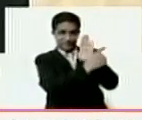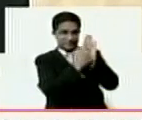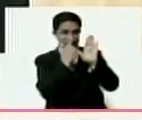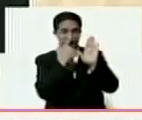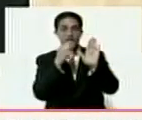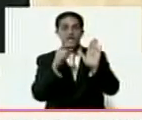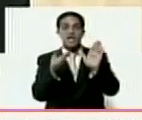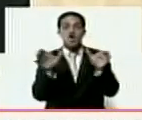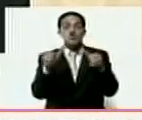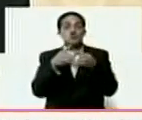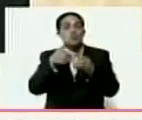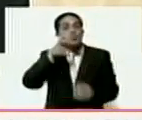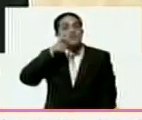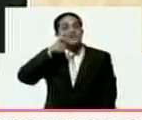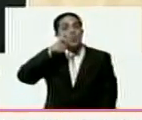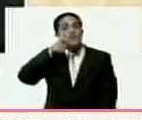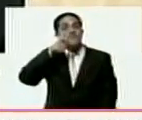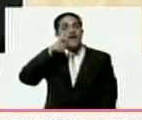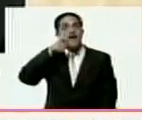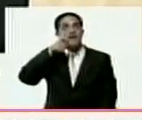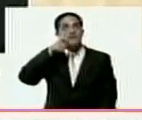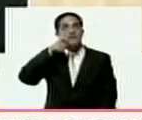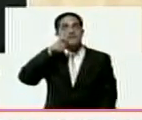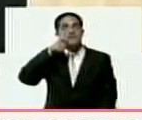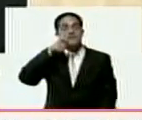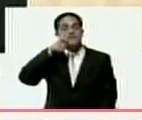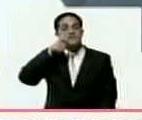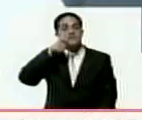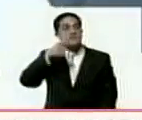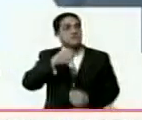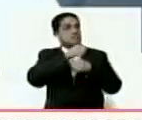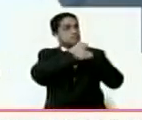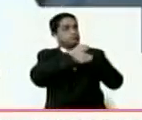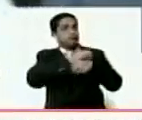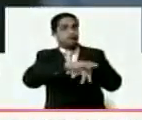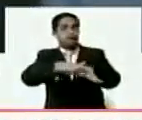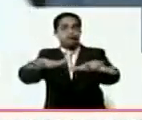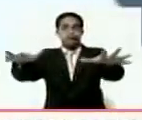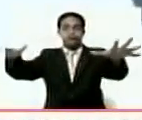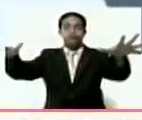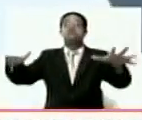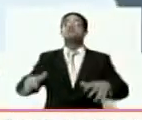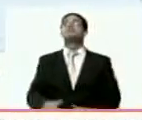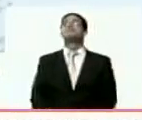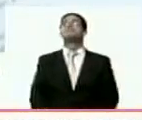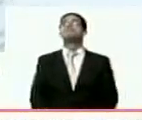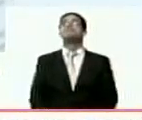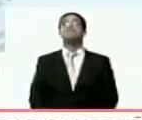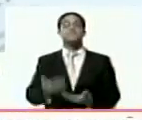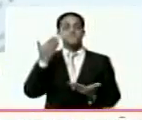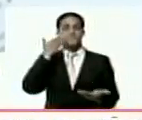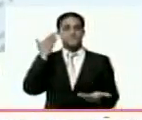Consejo de Seguridad, fue circulado por el Consejo de Seguridad. Es una de